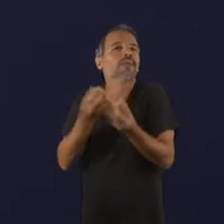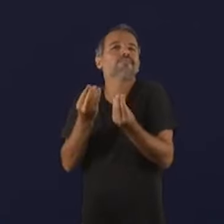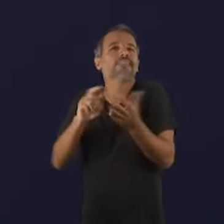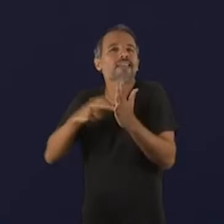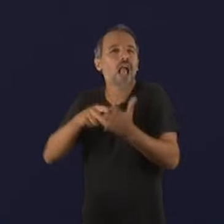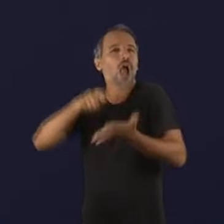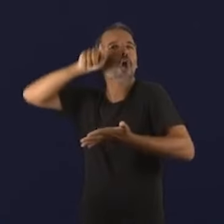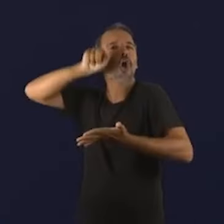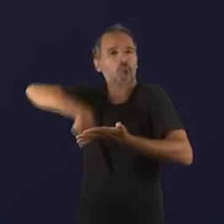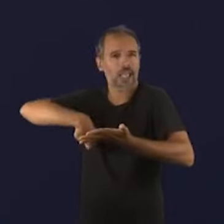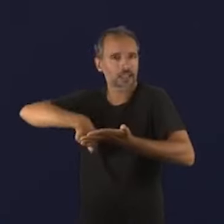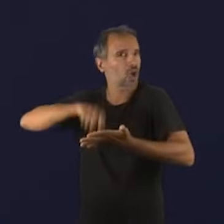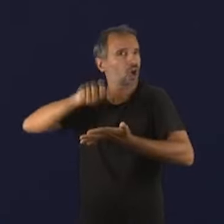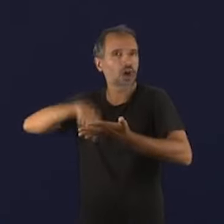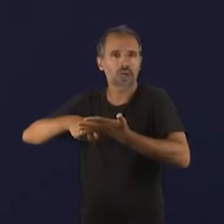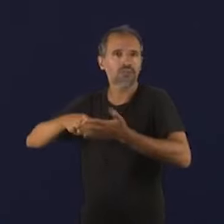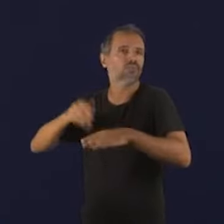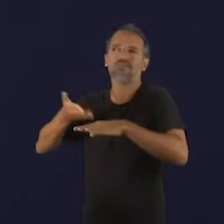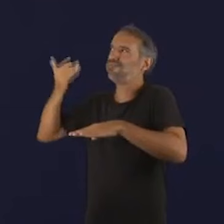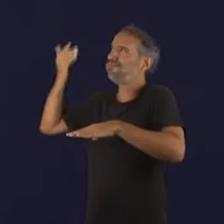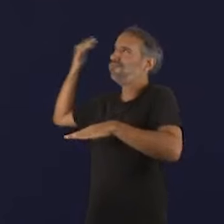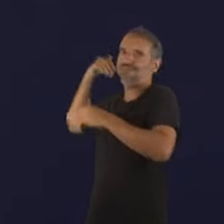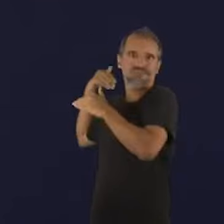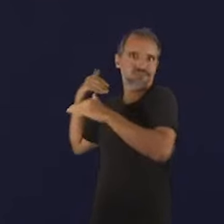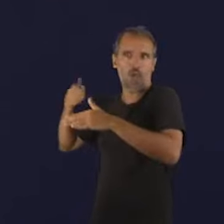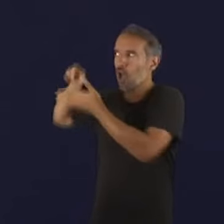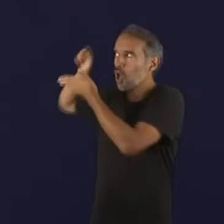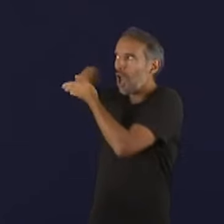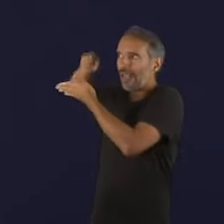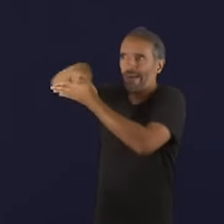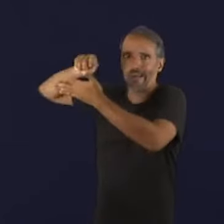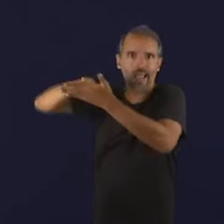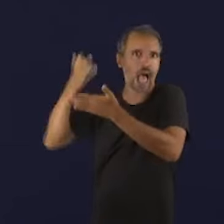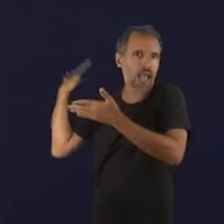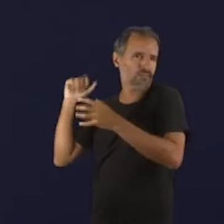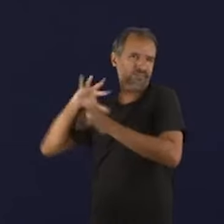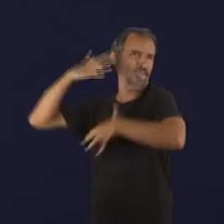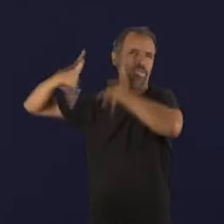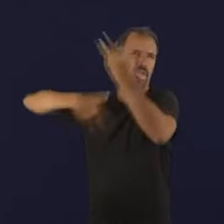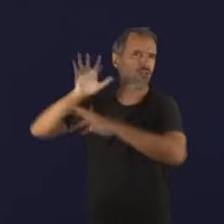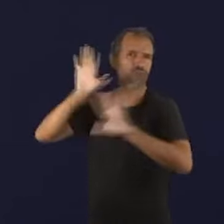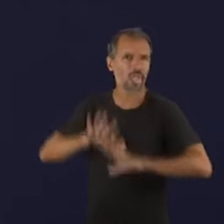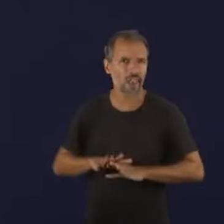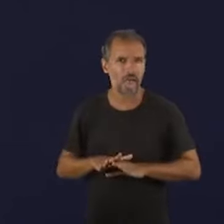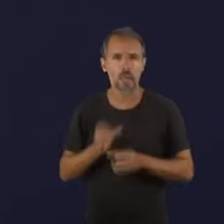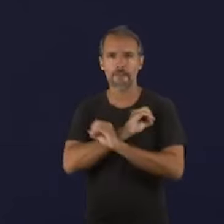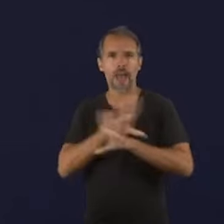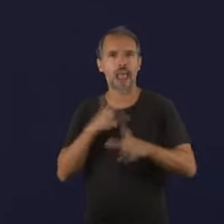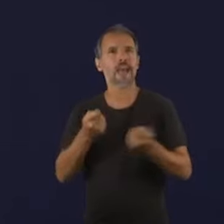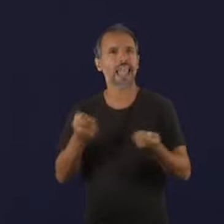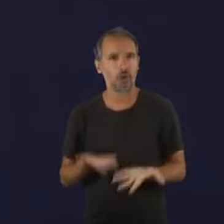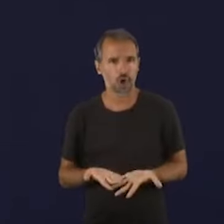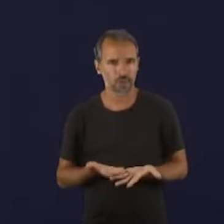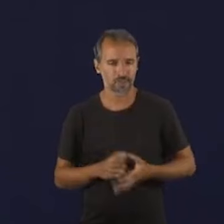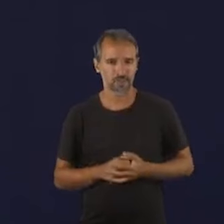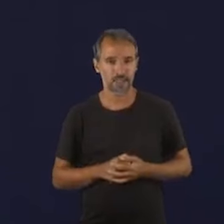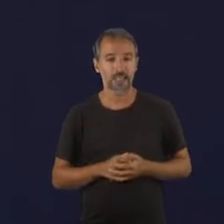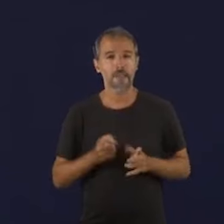corregir muchos años de un gran desorden un gran desmane y una